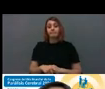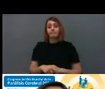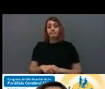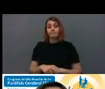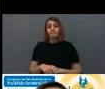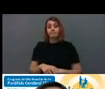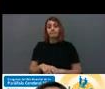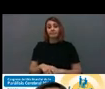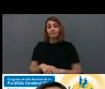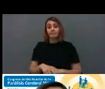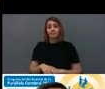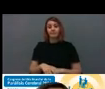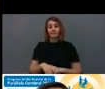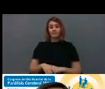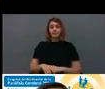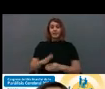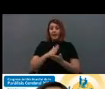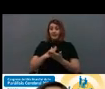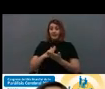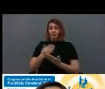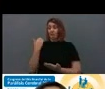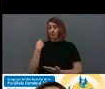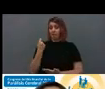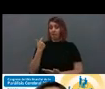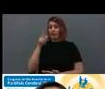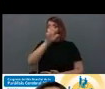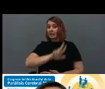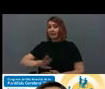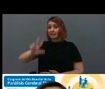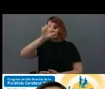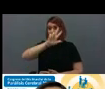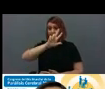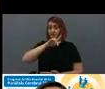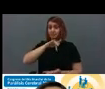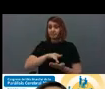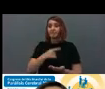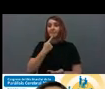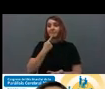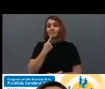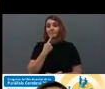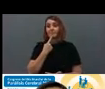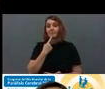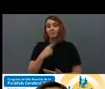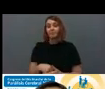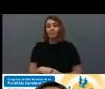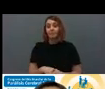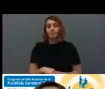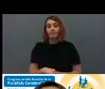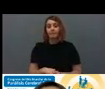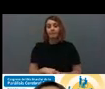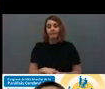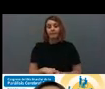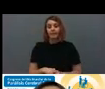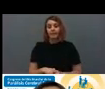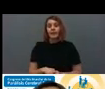este otro estudio, un estudio reciente a nivel nacional, nos dice cómo la salud